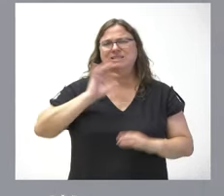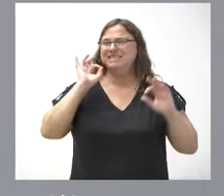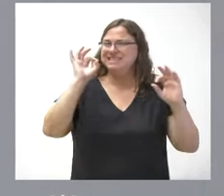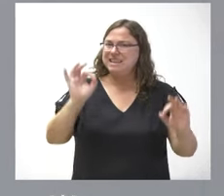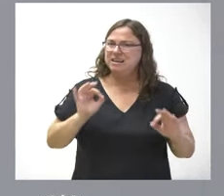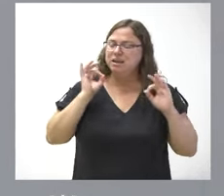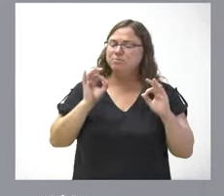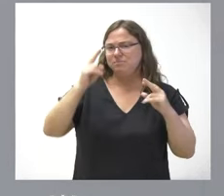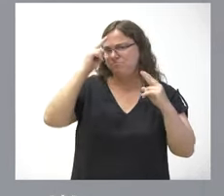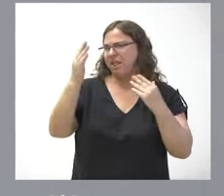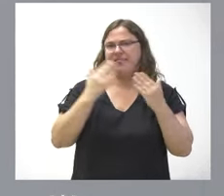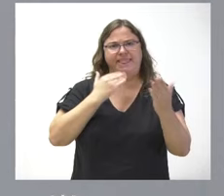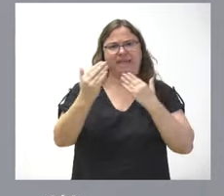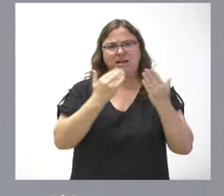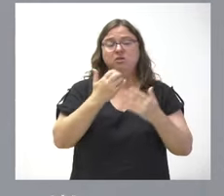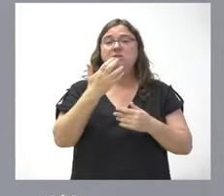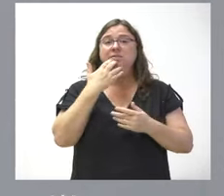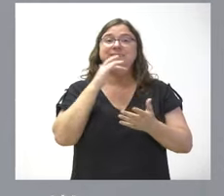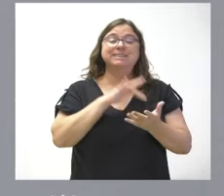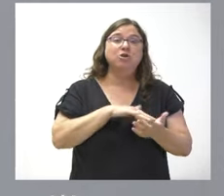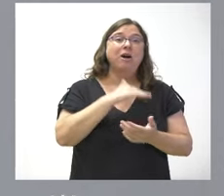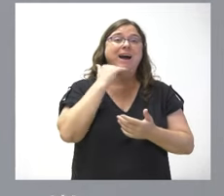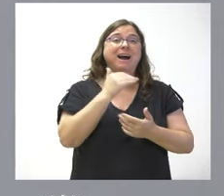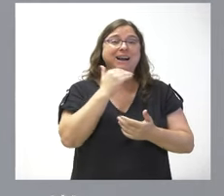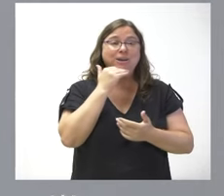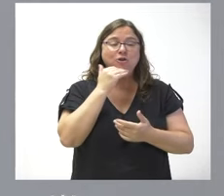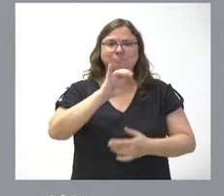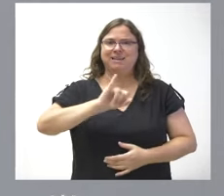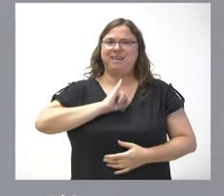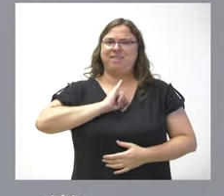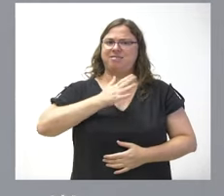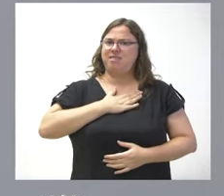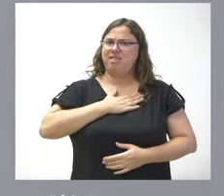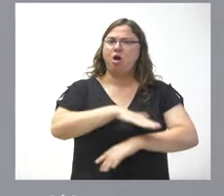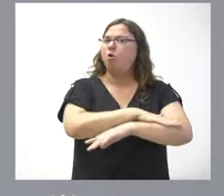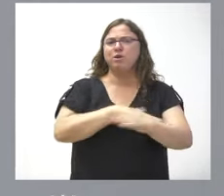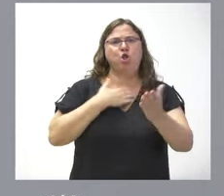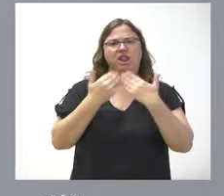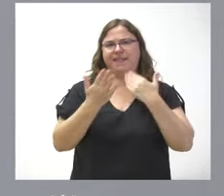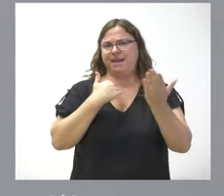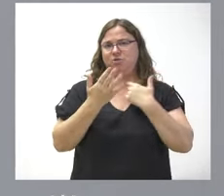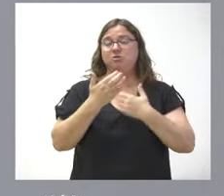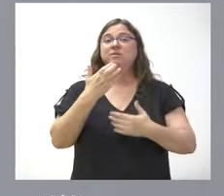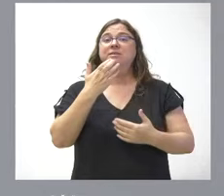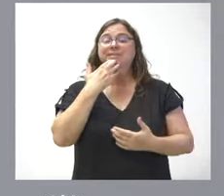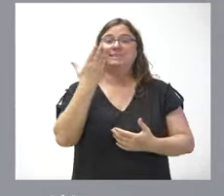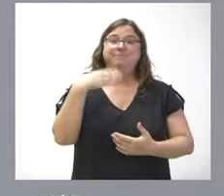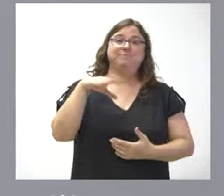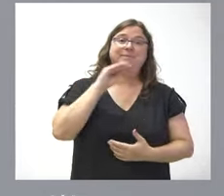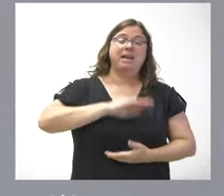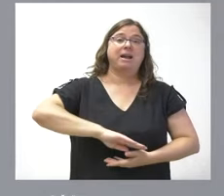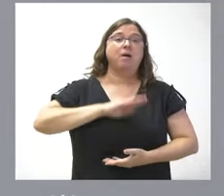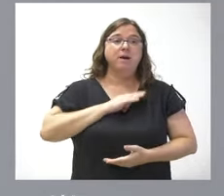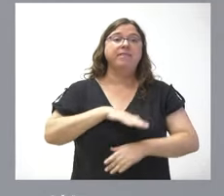diálogo y lo queremos hacer si hay una señal de identidad de este este de este gobierno es el diálogo por tanto si se entiende esta capacidad de un gobierno en